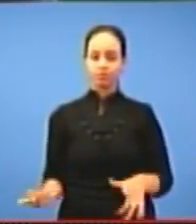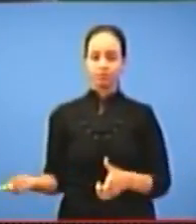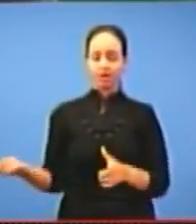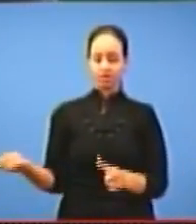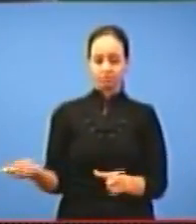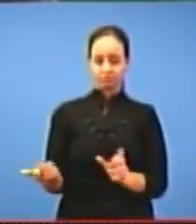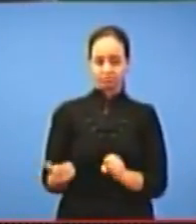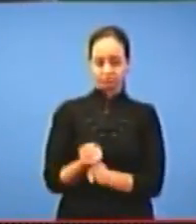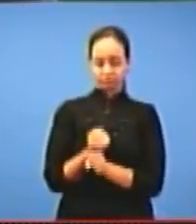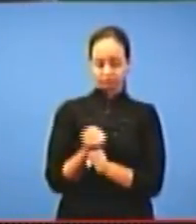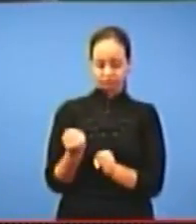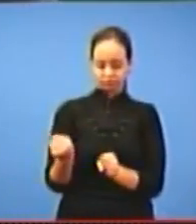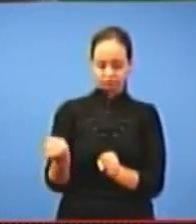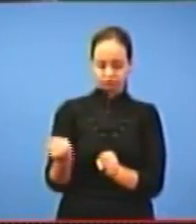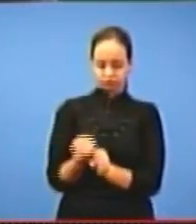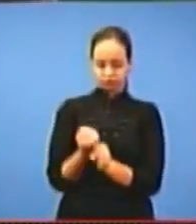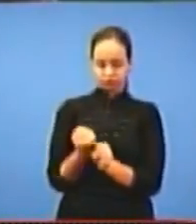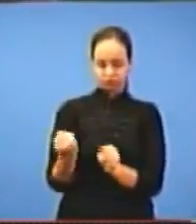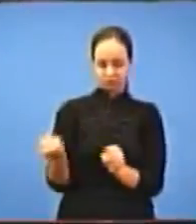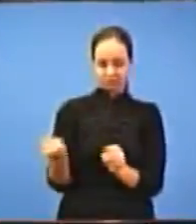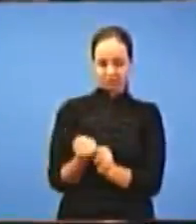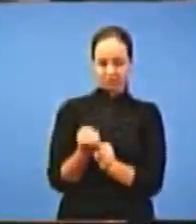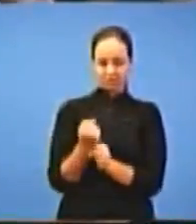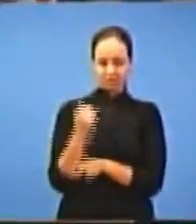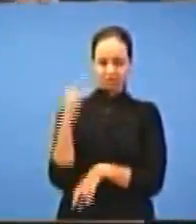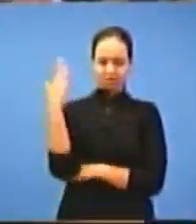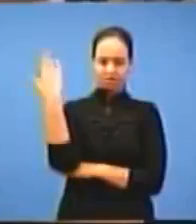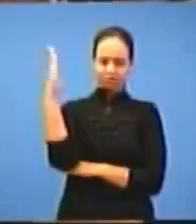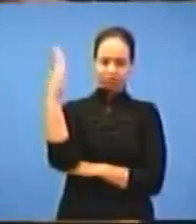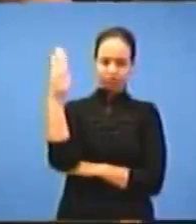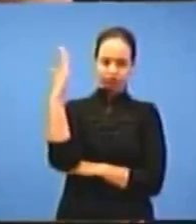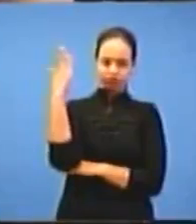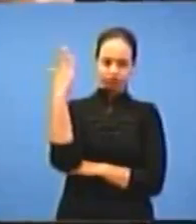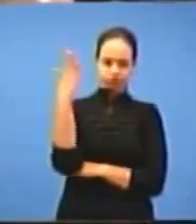El grupo va a cantar, la iglesia puede glorificar al Señor.